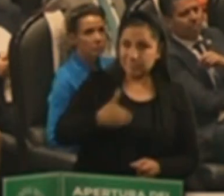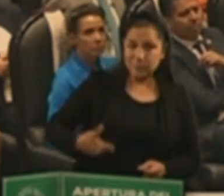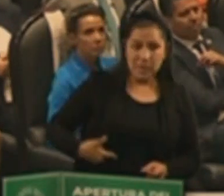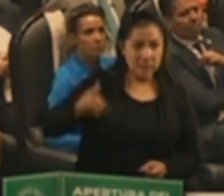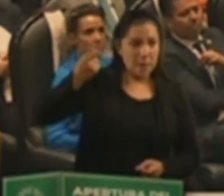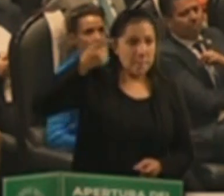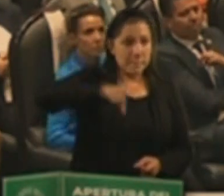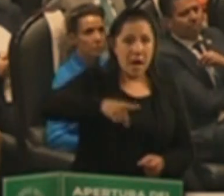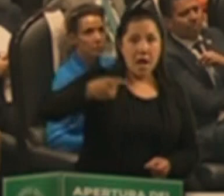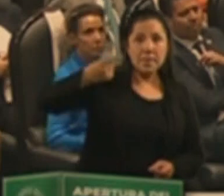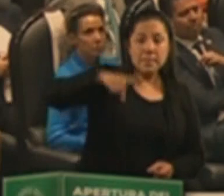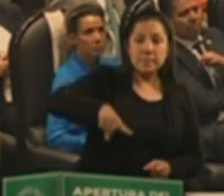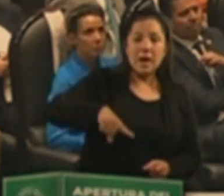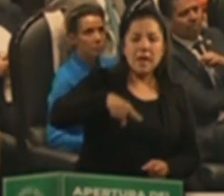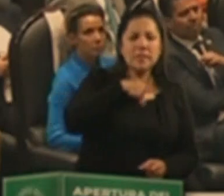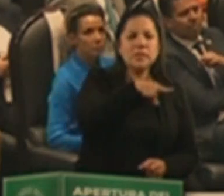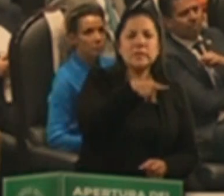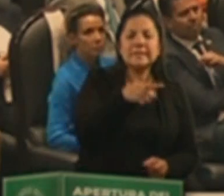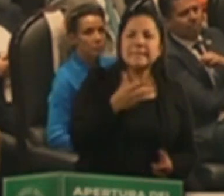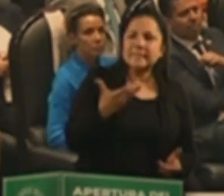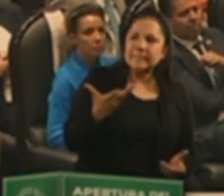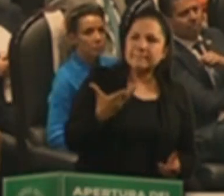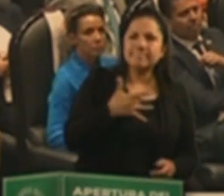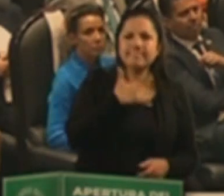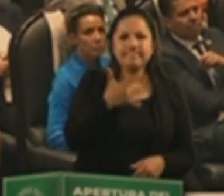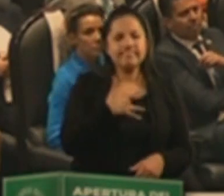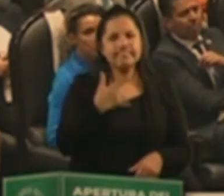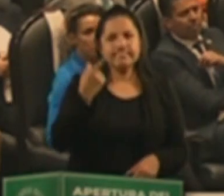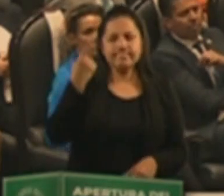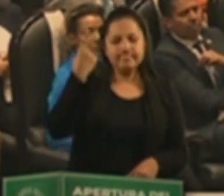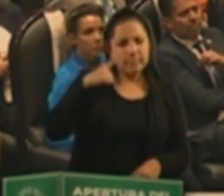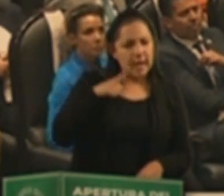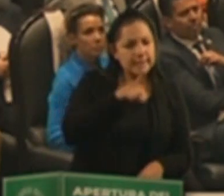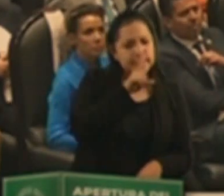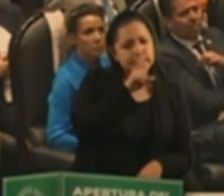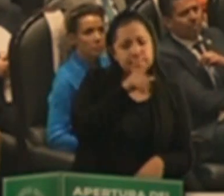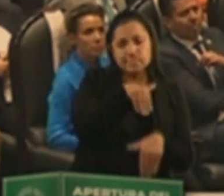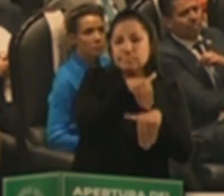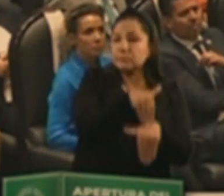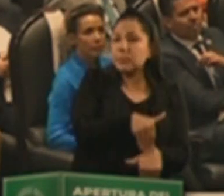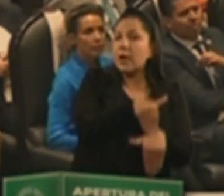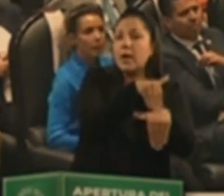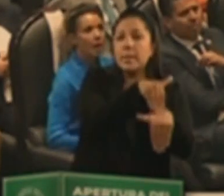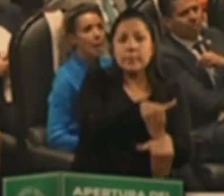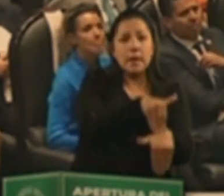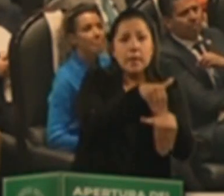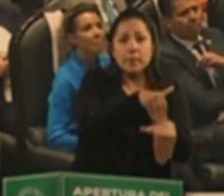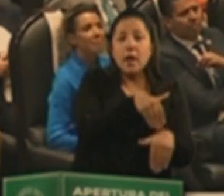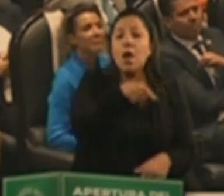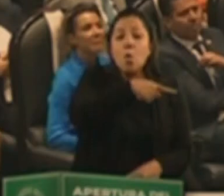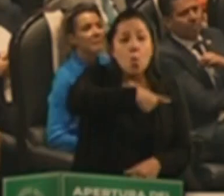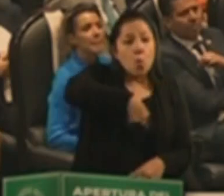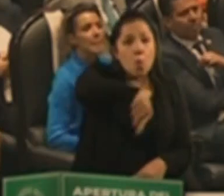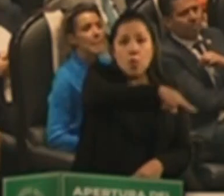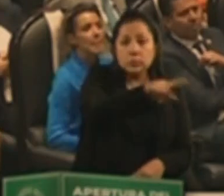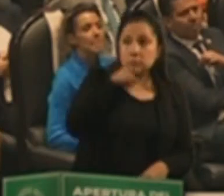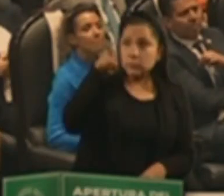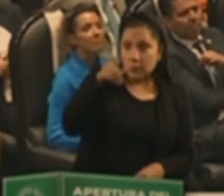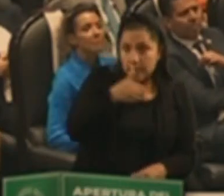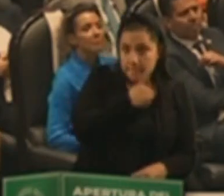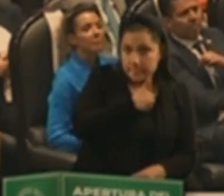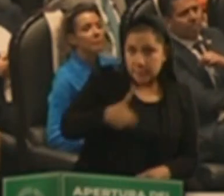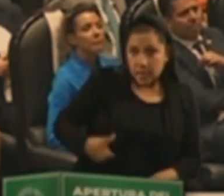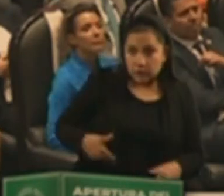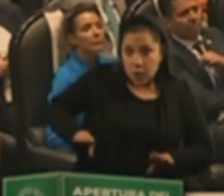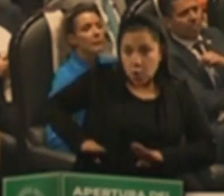papel de que él les dicta desde las mañaneras y están más concentrados en hacer lo que le conviene al presidente que